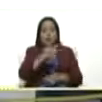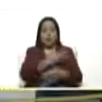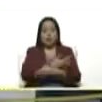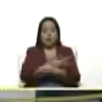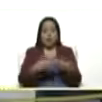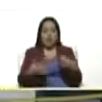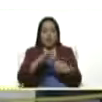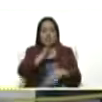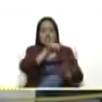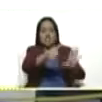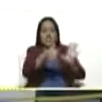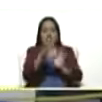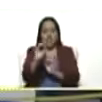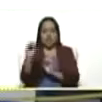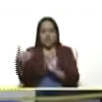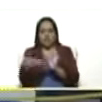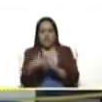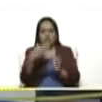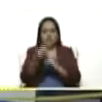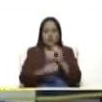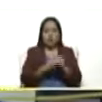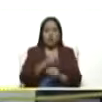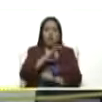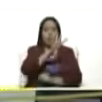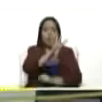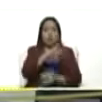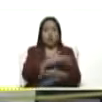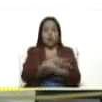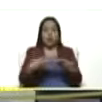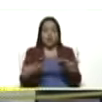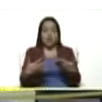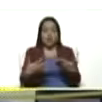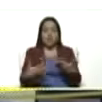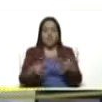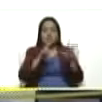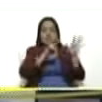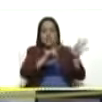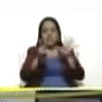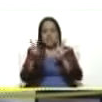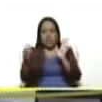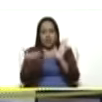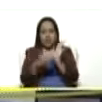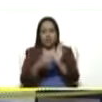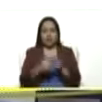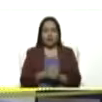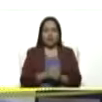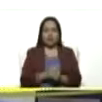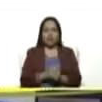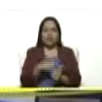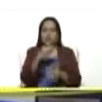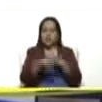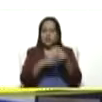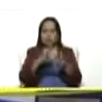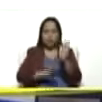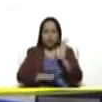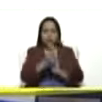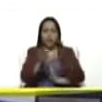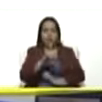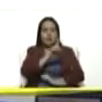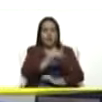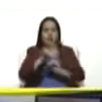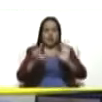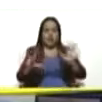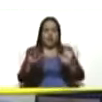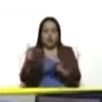a 4.077.000 quintales. Y se había logrado un rendimiento de 18 quintales